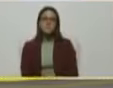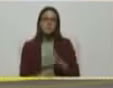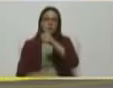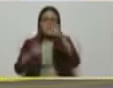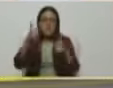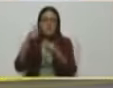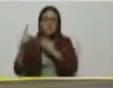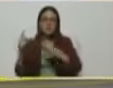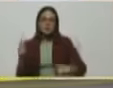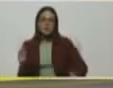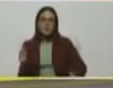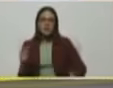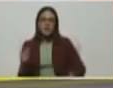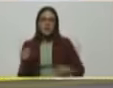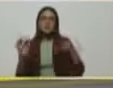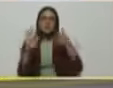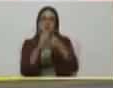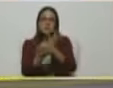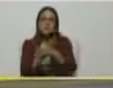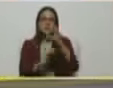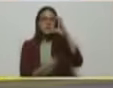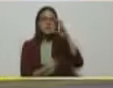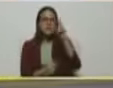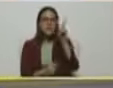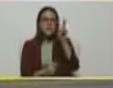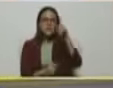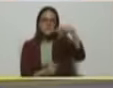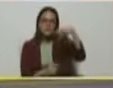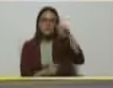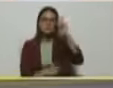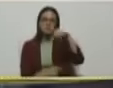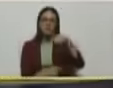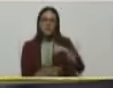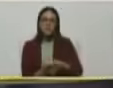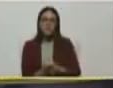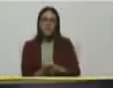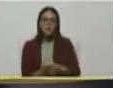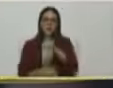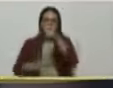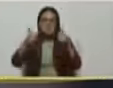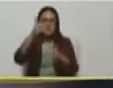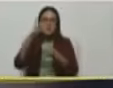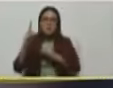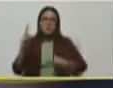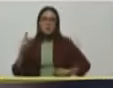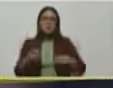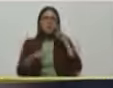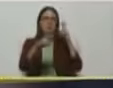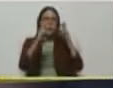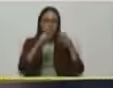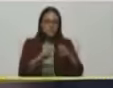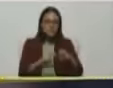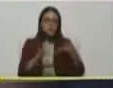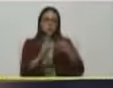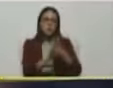vicepresidente de la CBP, vicepresidente de Exploración y Producción, Luis Molina,